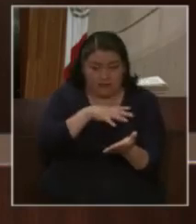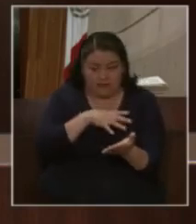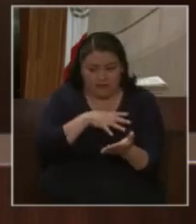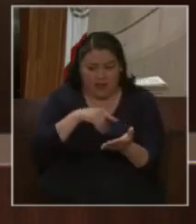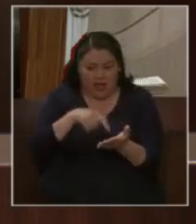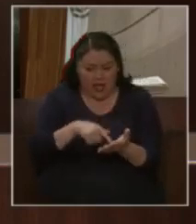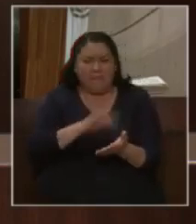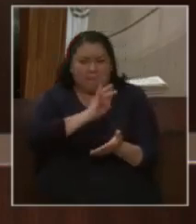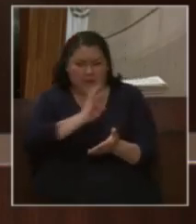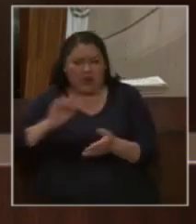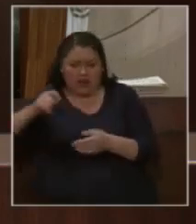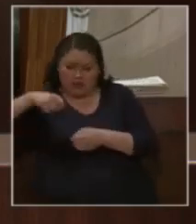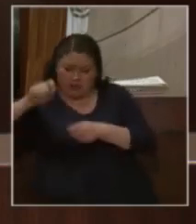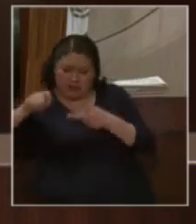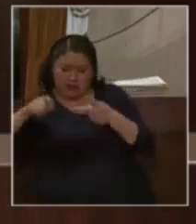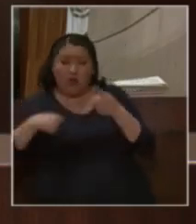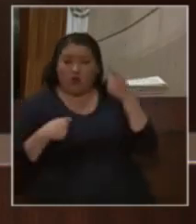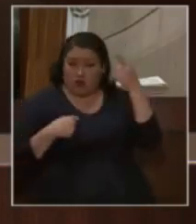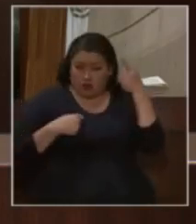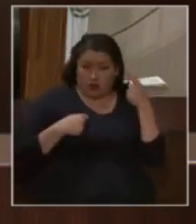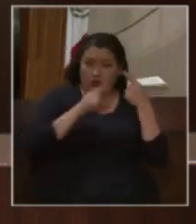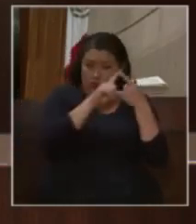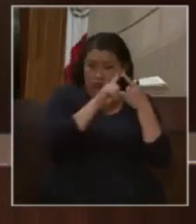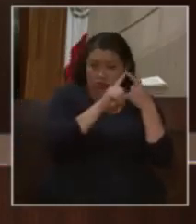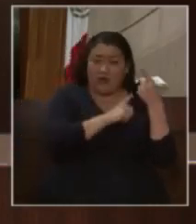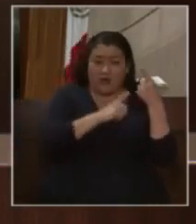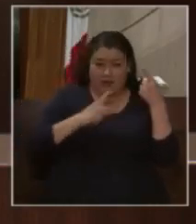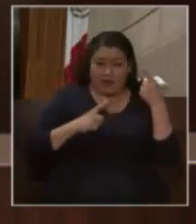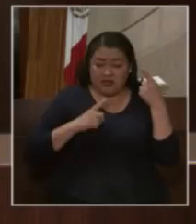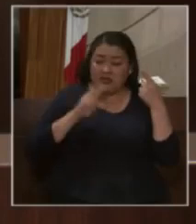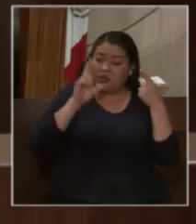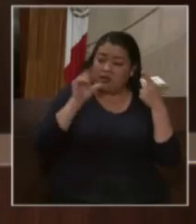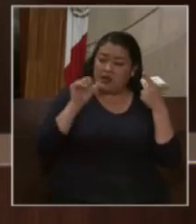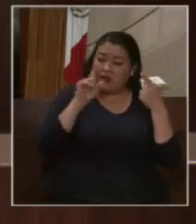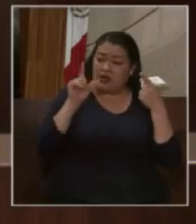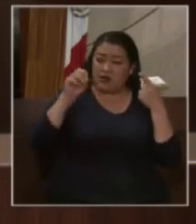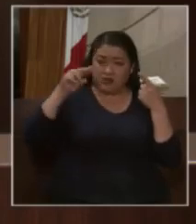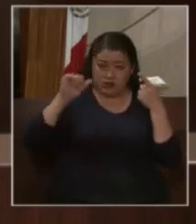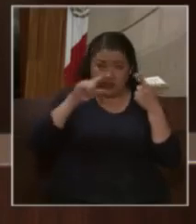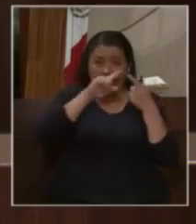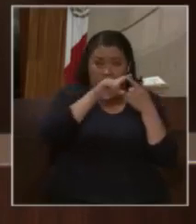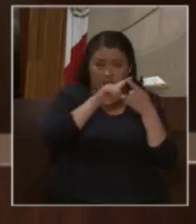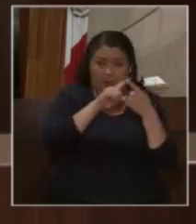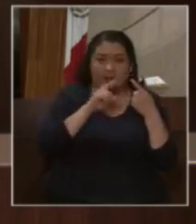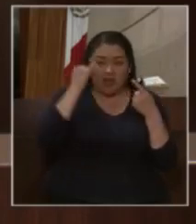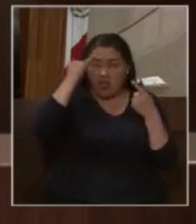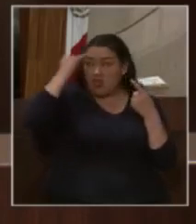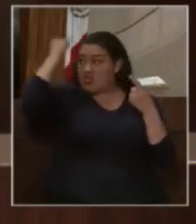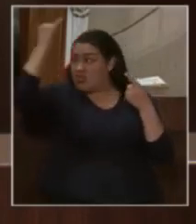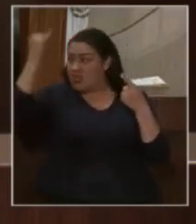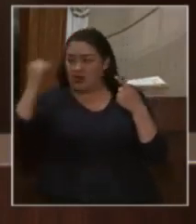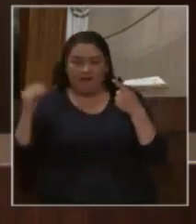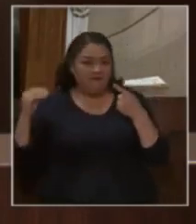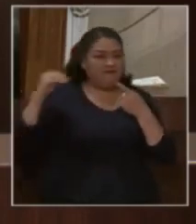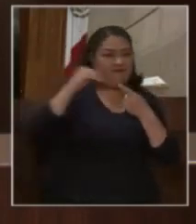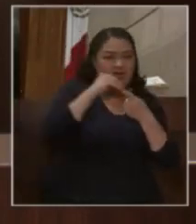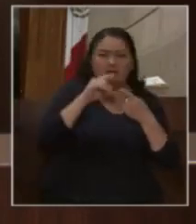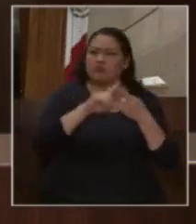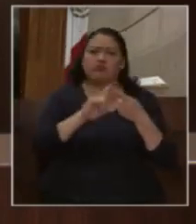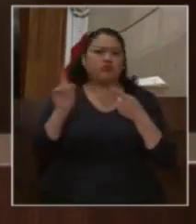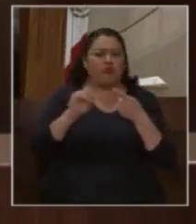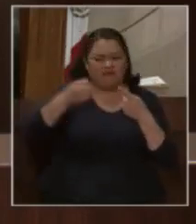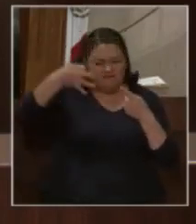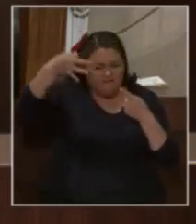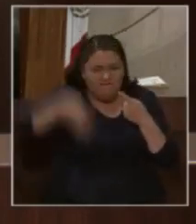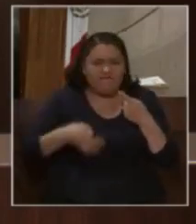requisitos. Es decir, debe ser razonable, esto es, que no solamente no sea arbitraria, absurda e infundada, sino que